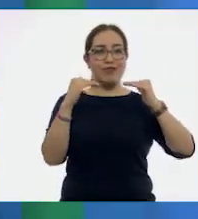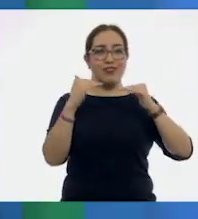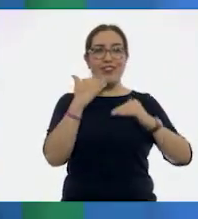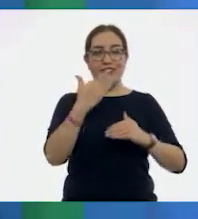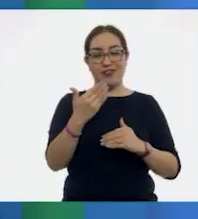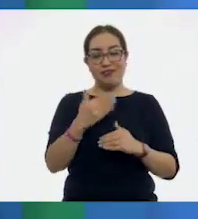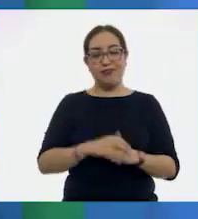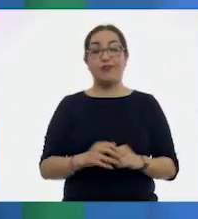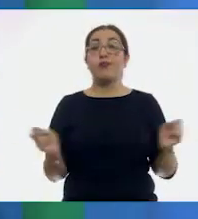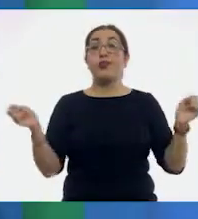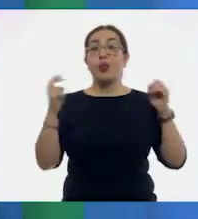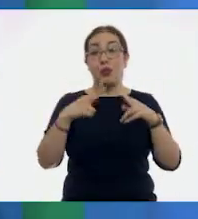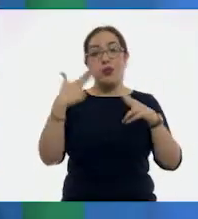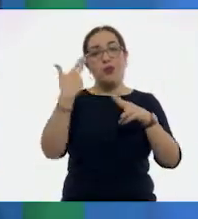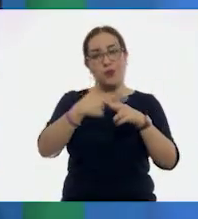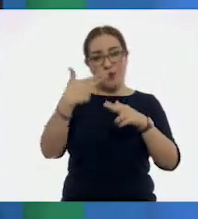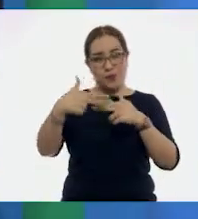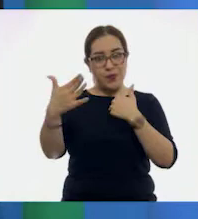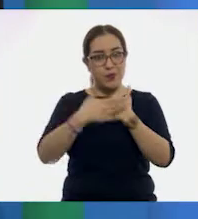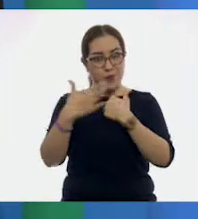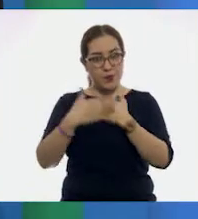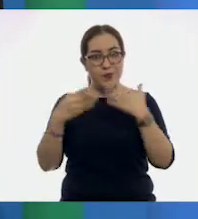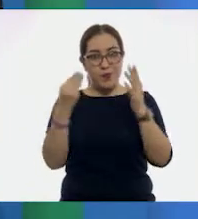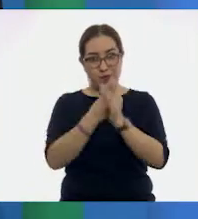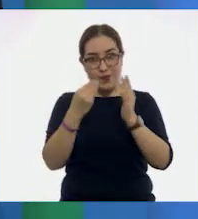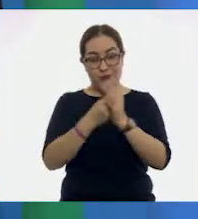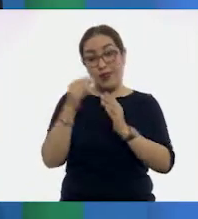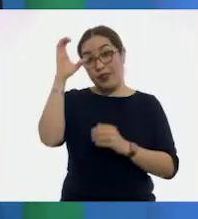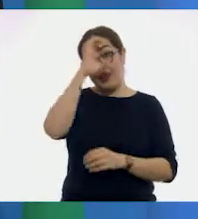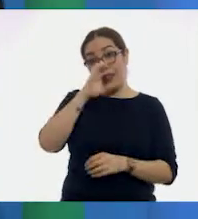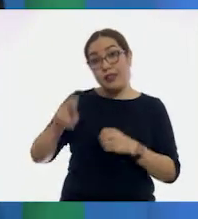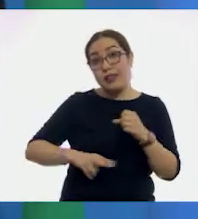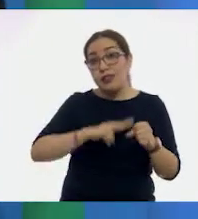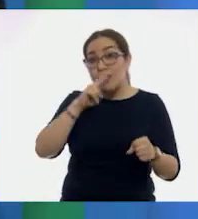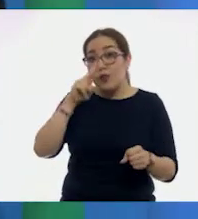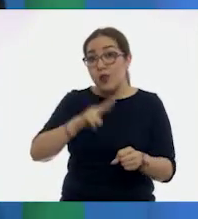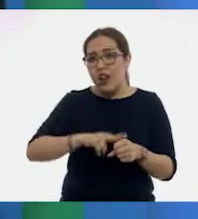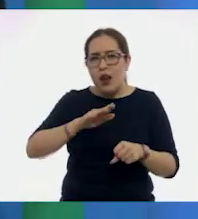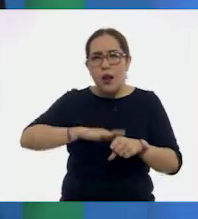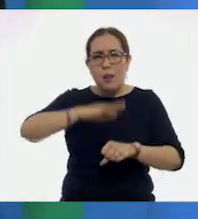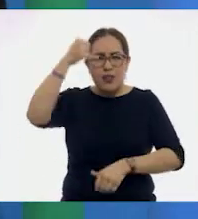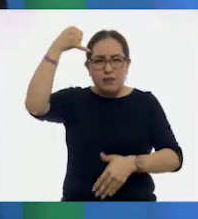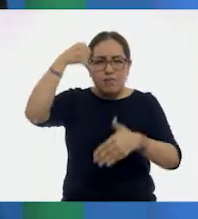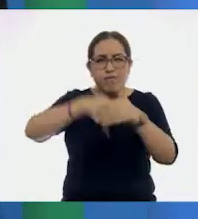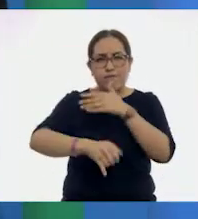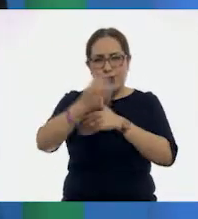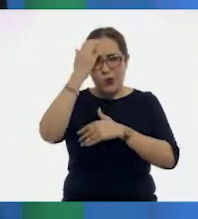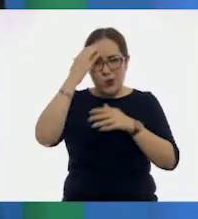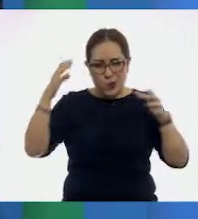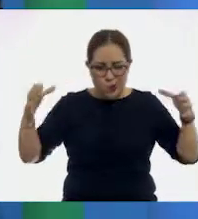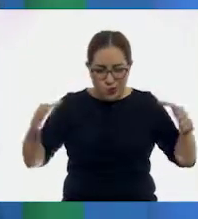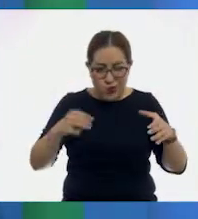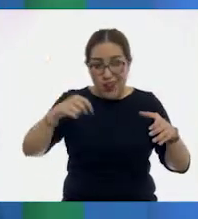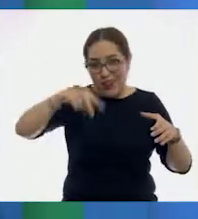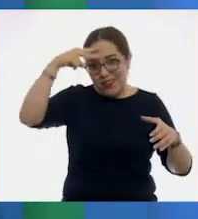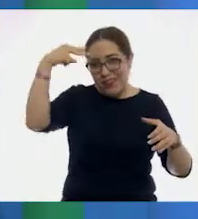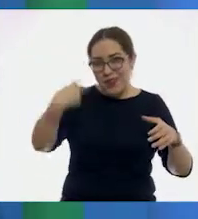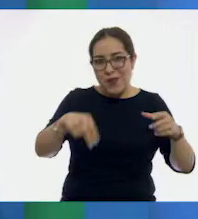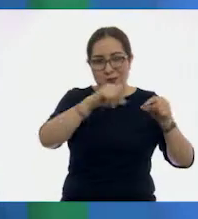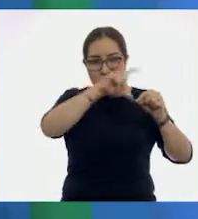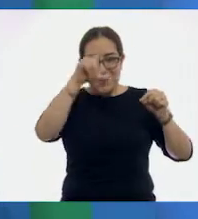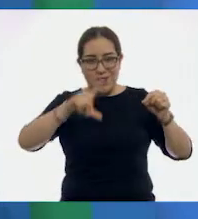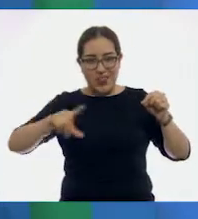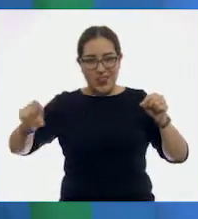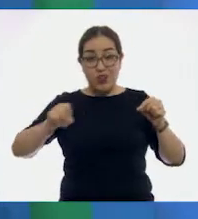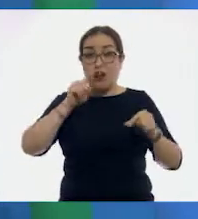Nos vemos en la siguiente clase de Ciencias Naturales para seguir conociendo acerca de los ecosistemas de México. Y recuerden,